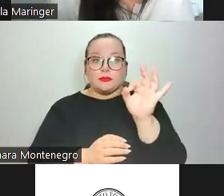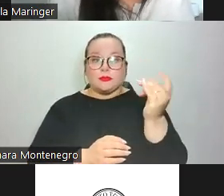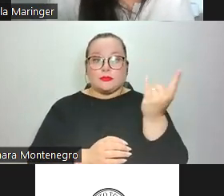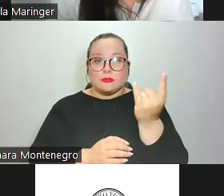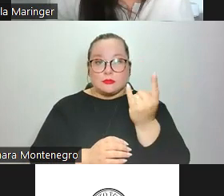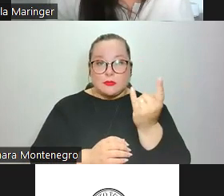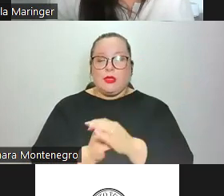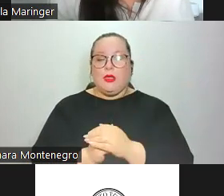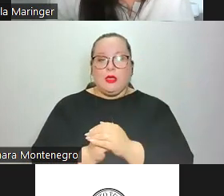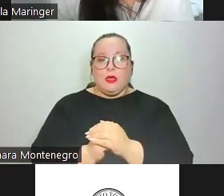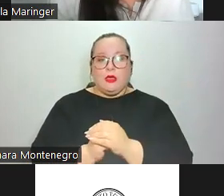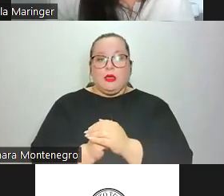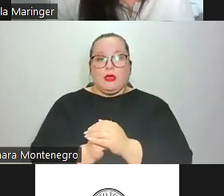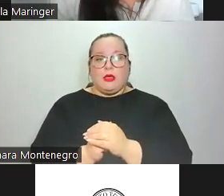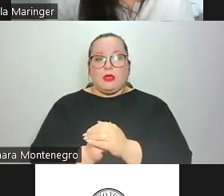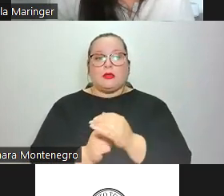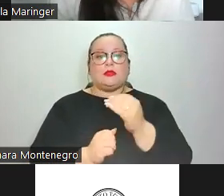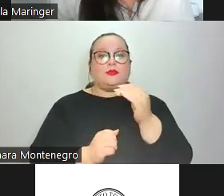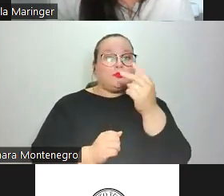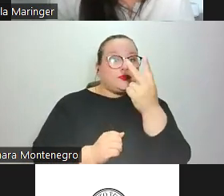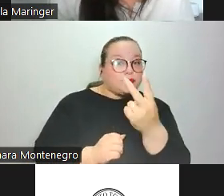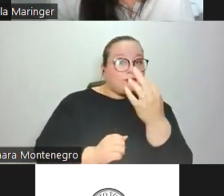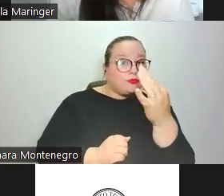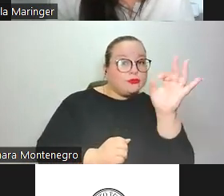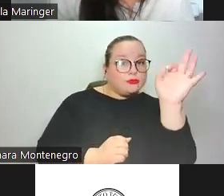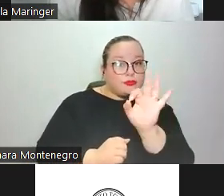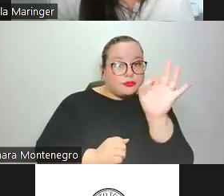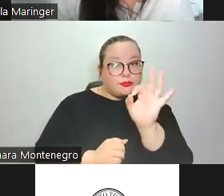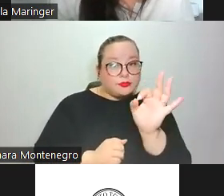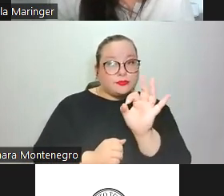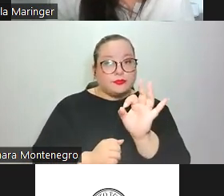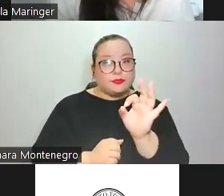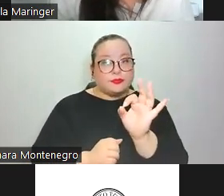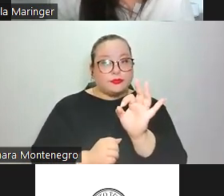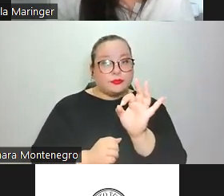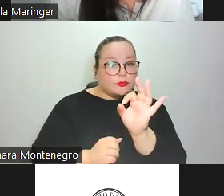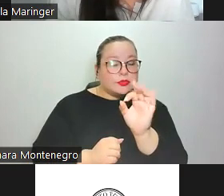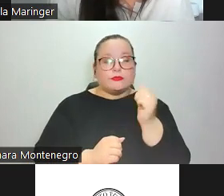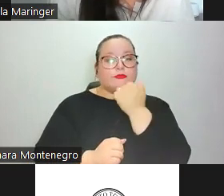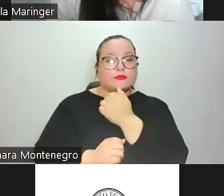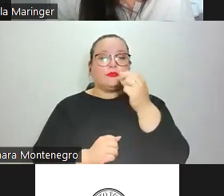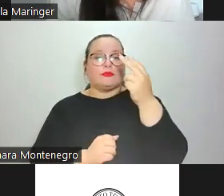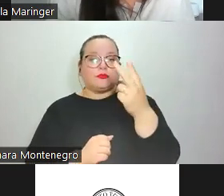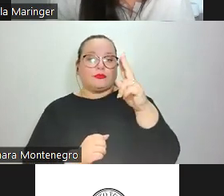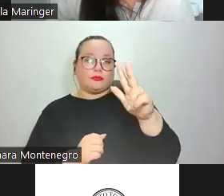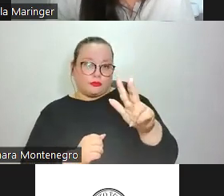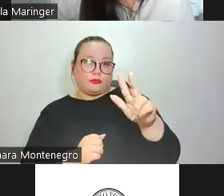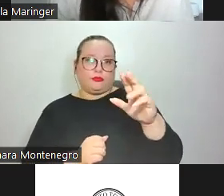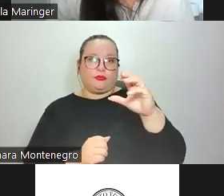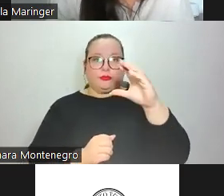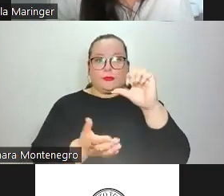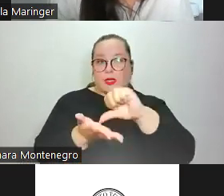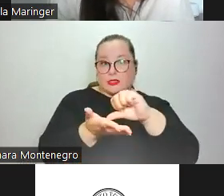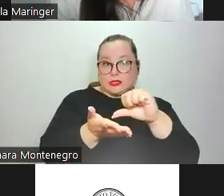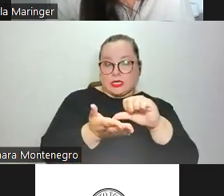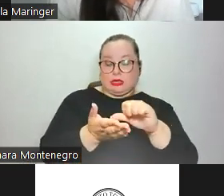universidad, un 23%, no, un 28% luego del Centro de Formación Técnica, un 23% del Instituto